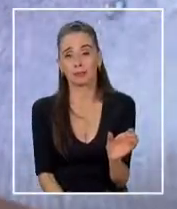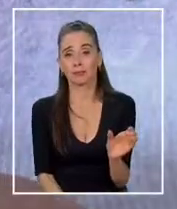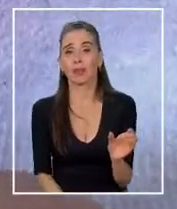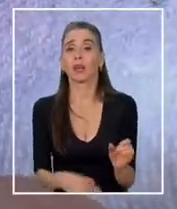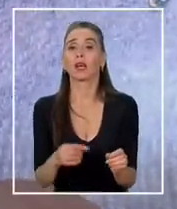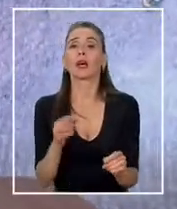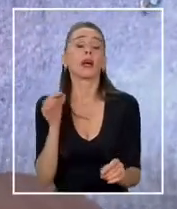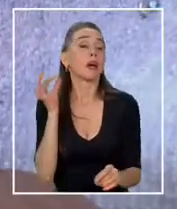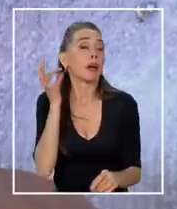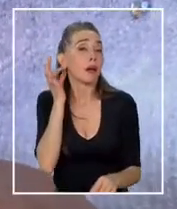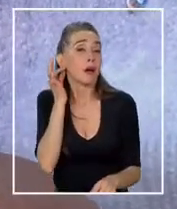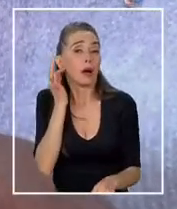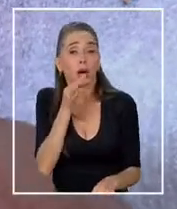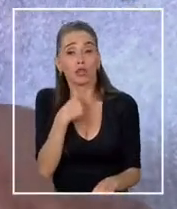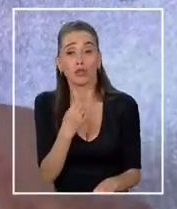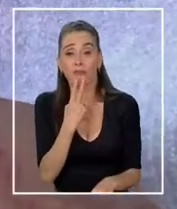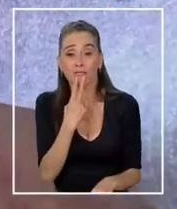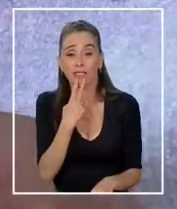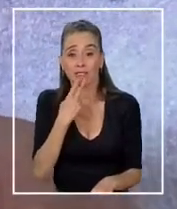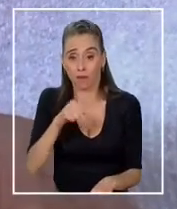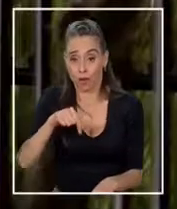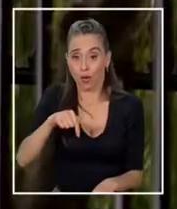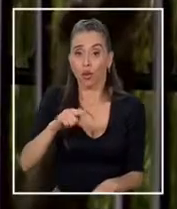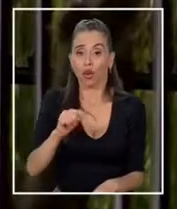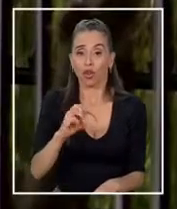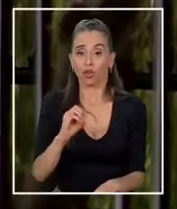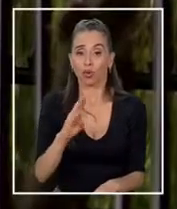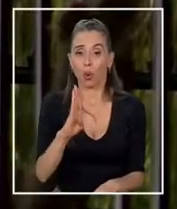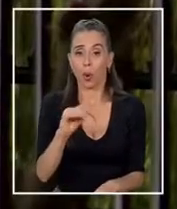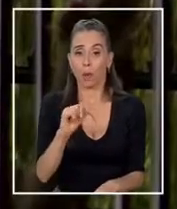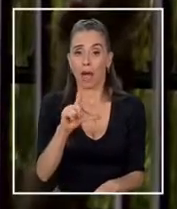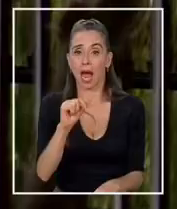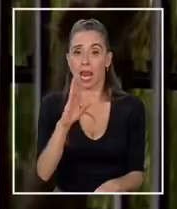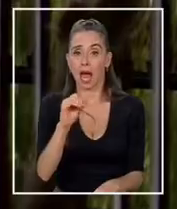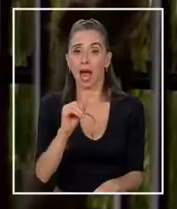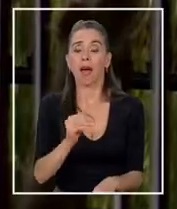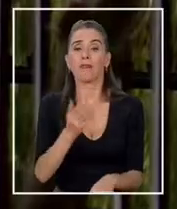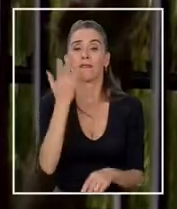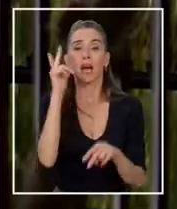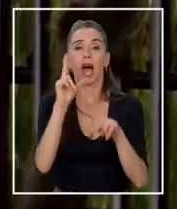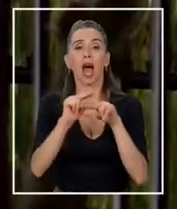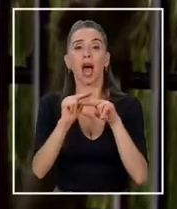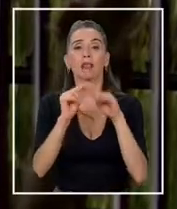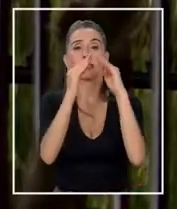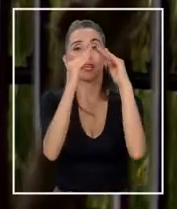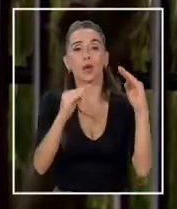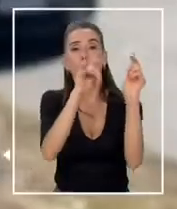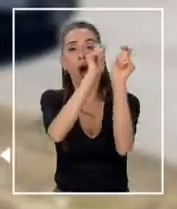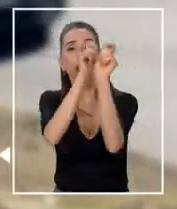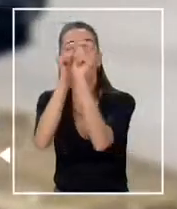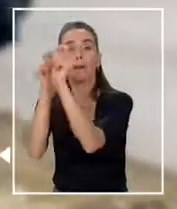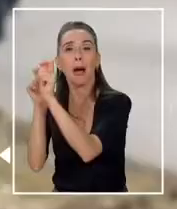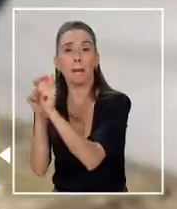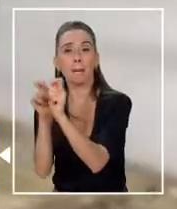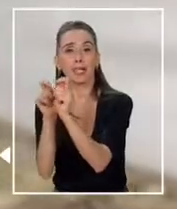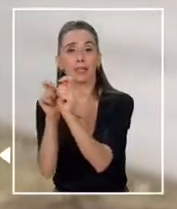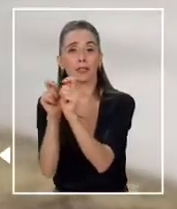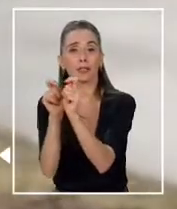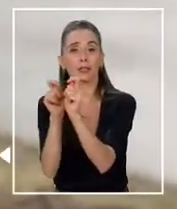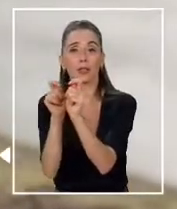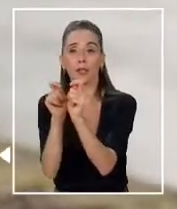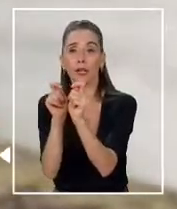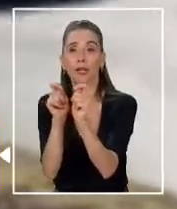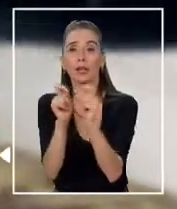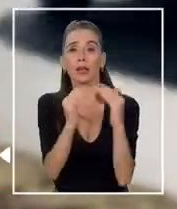Yo vivía acá en Tobalaba, en un antiguo campamento de